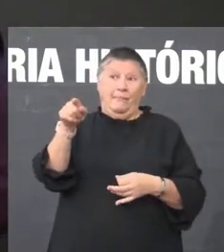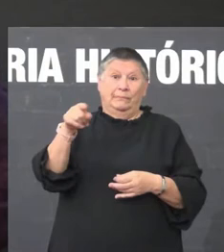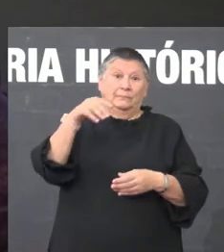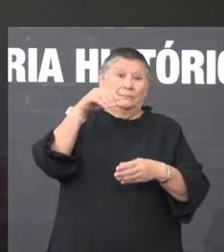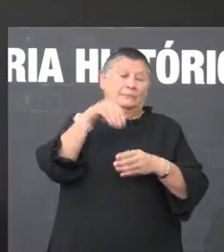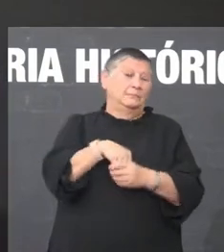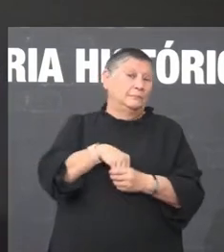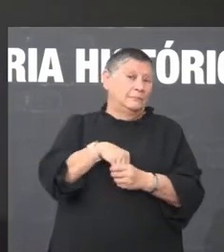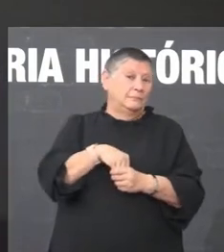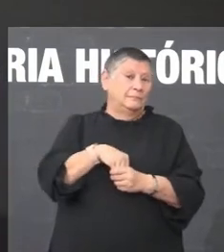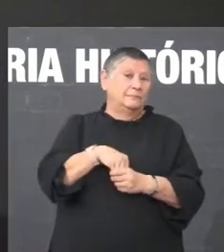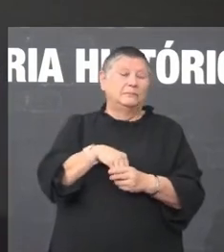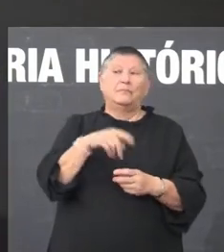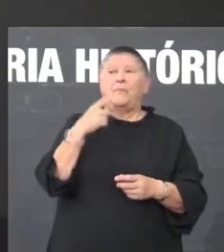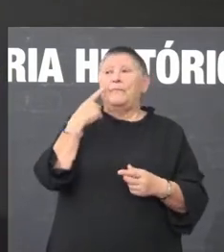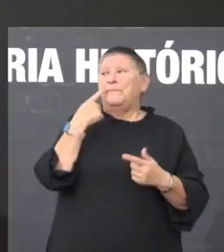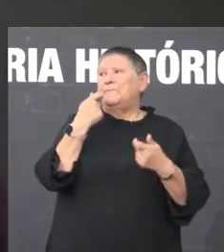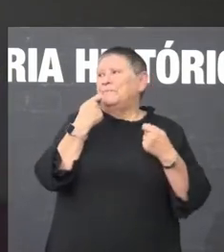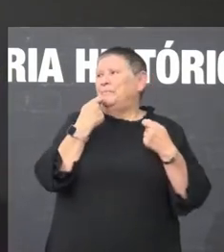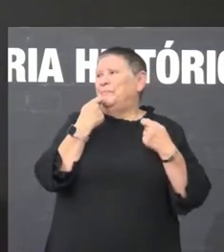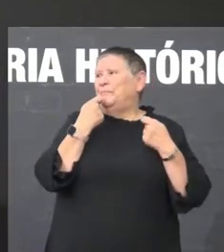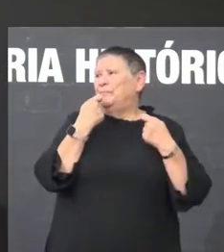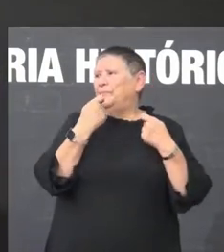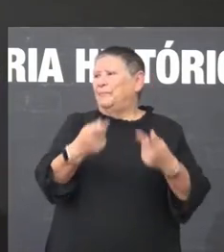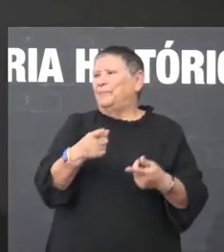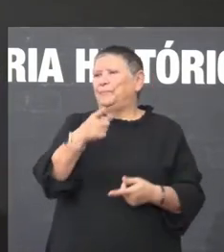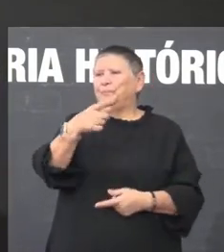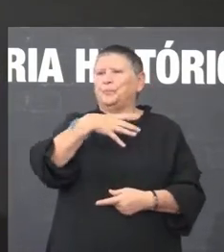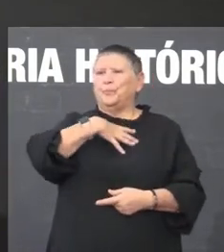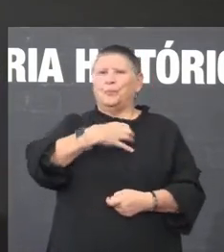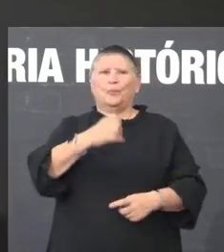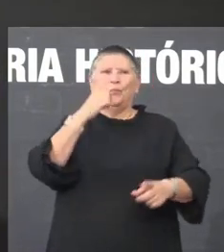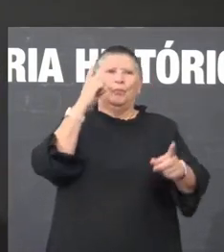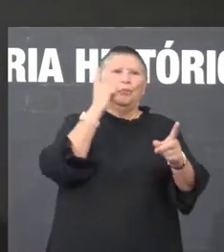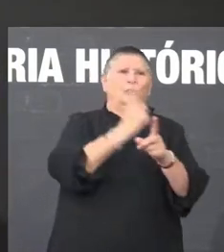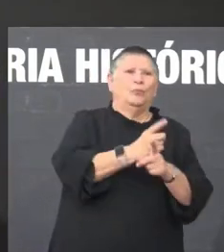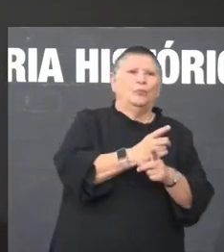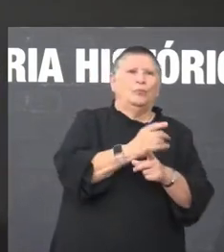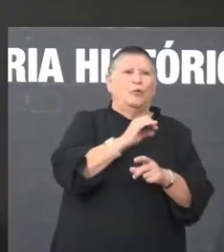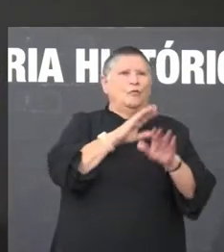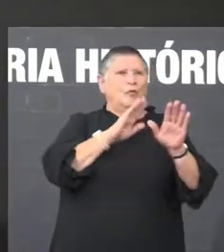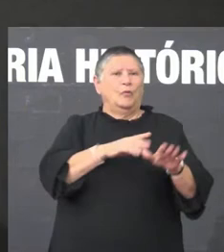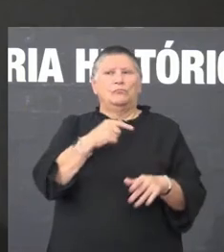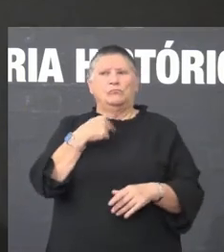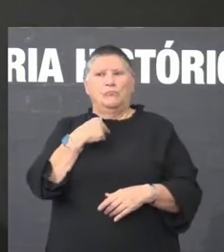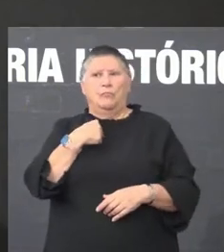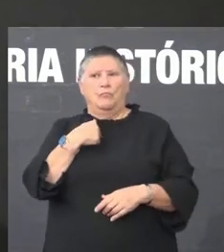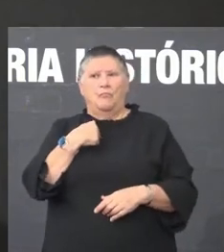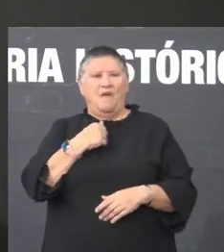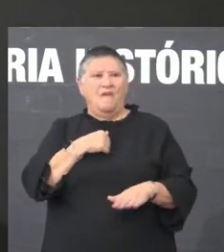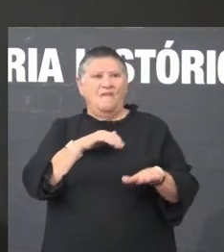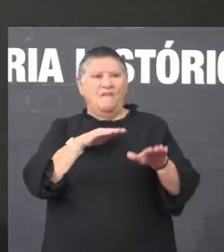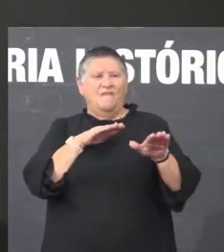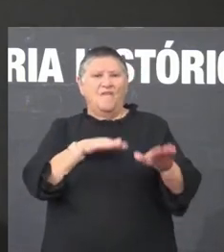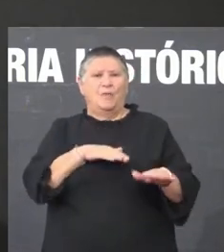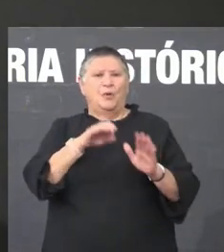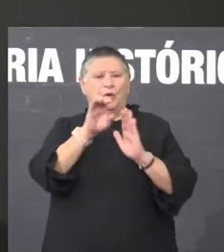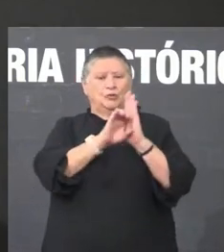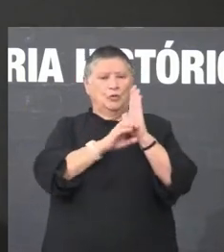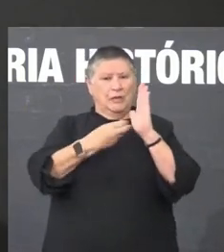como, pues si aquí, aunque puedas estar en contra, nosotros no votamos a favor de la Constitución española en Euskadi,